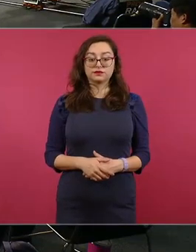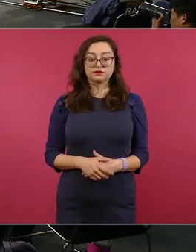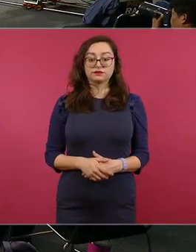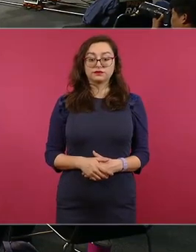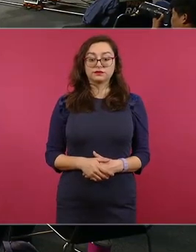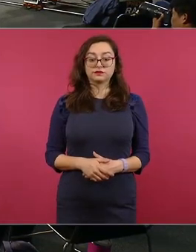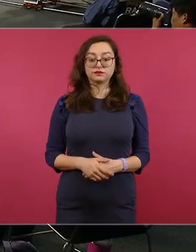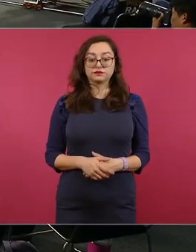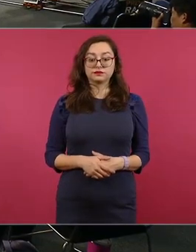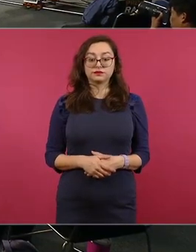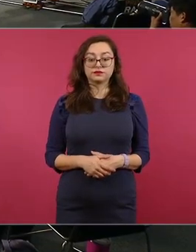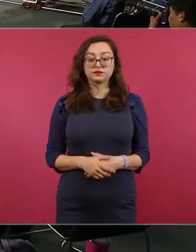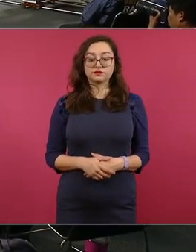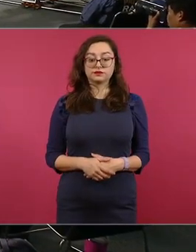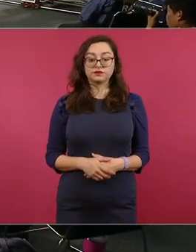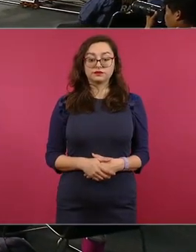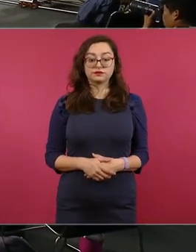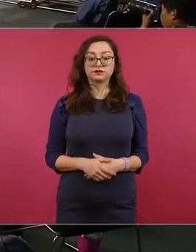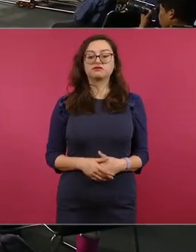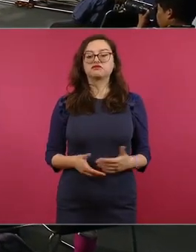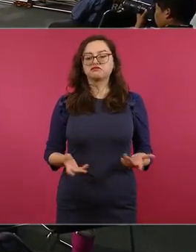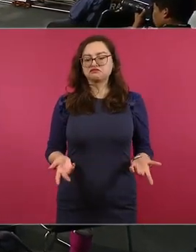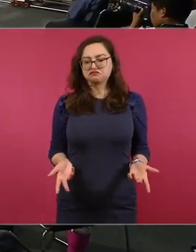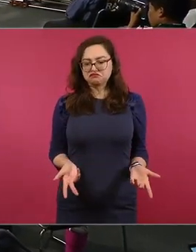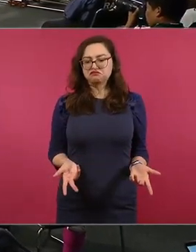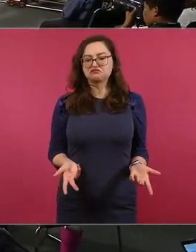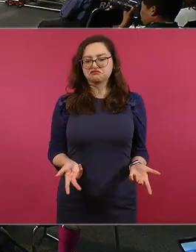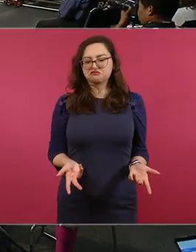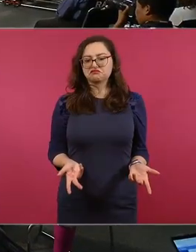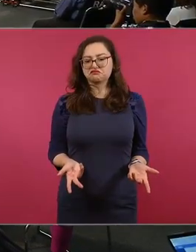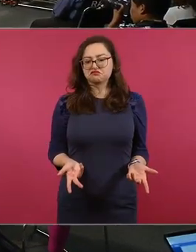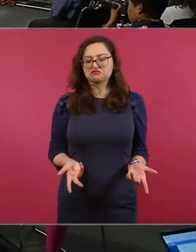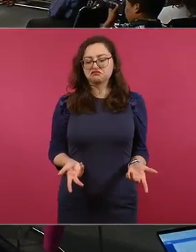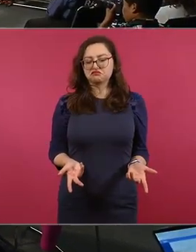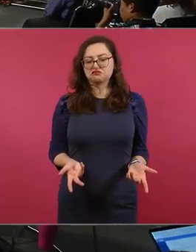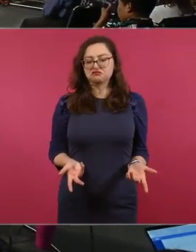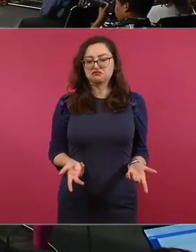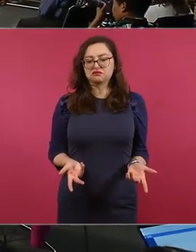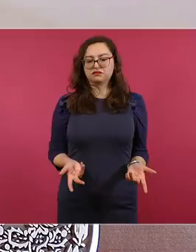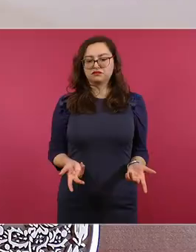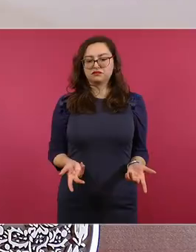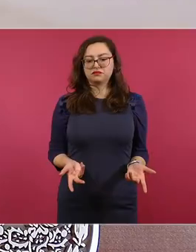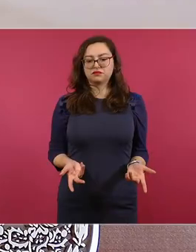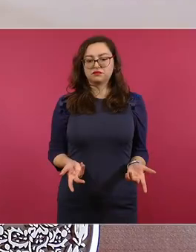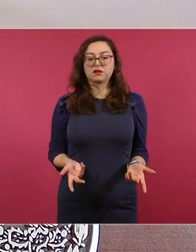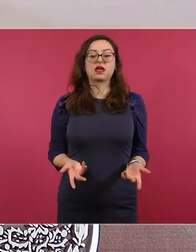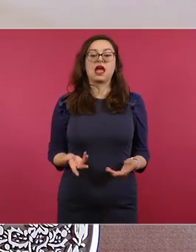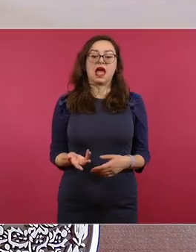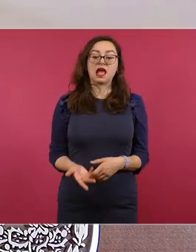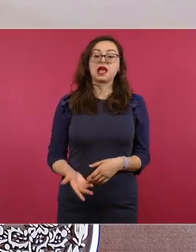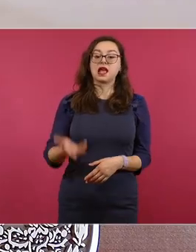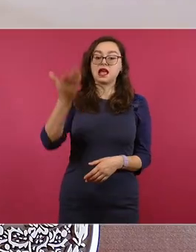Sí, gracias. Era una costumbre, inclusive no solamente en México,